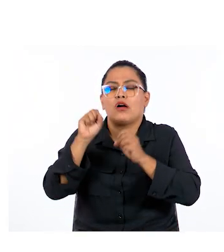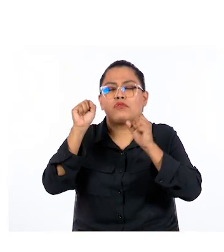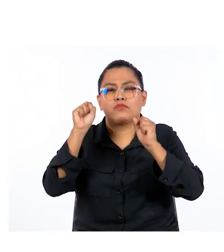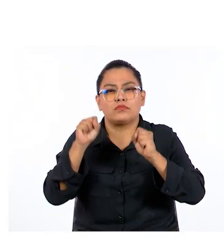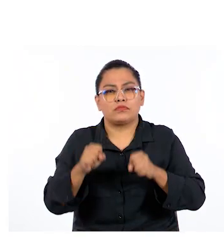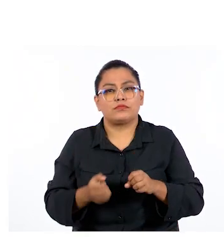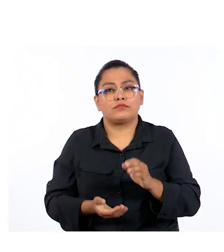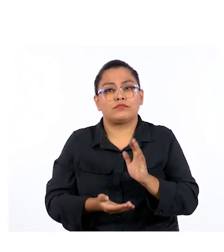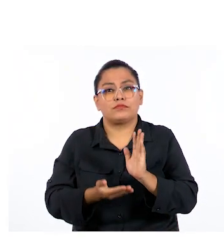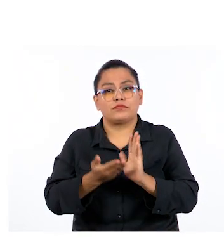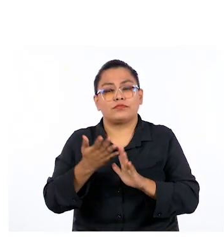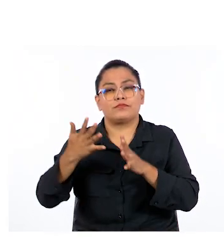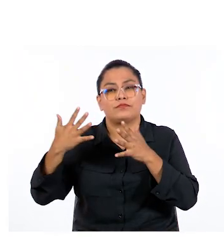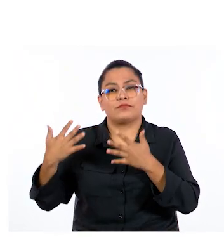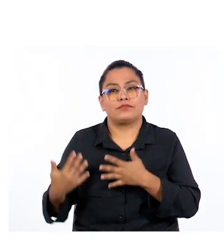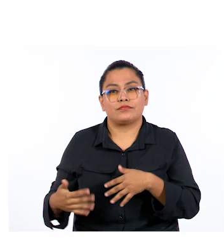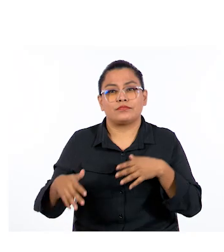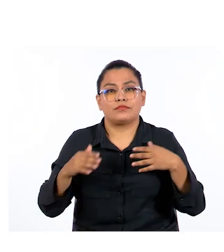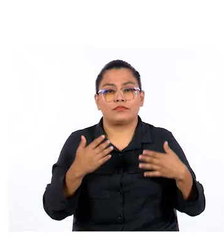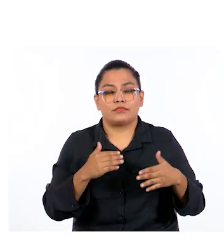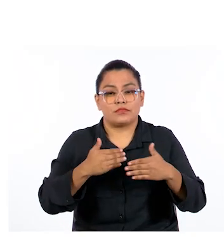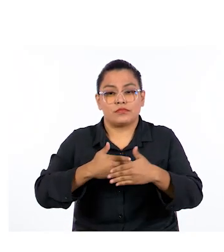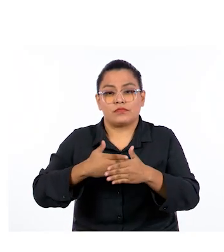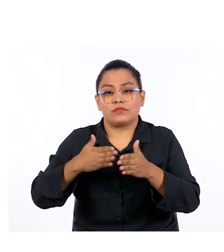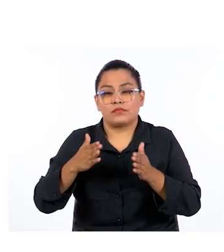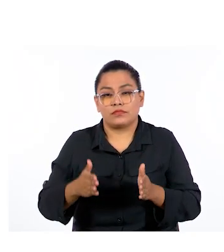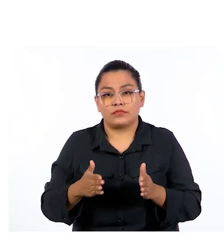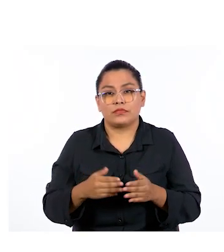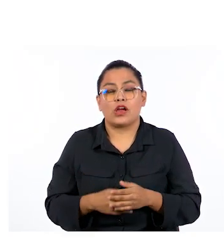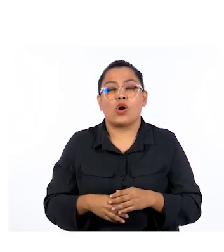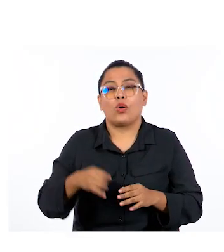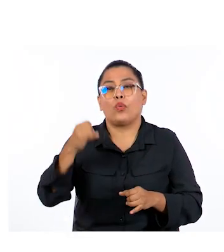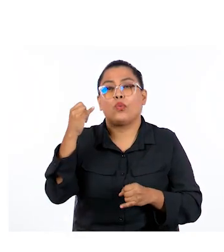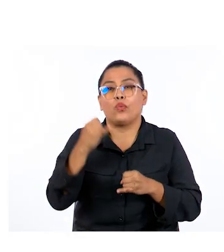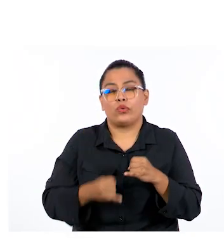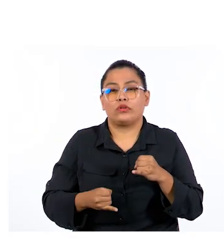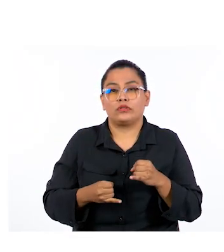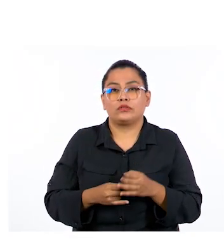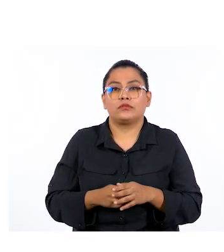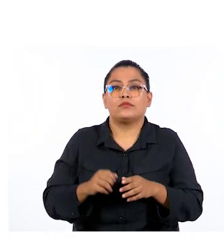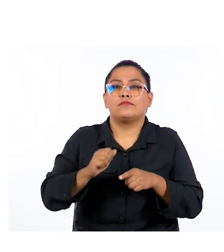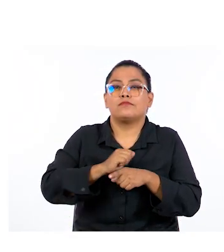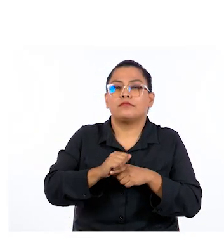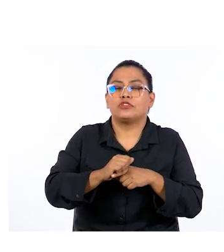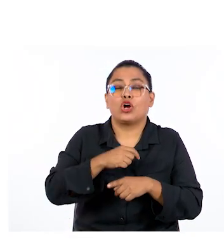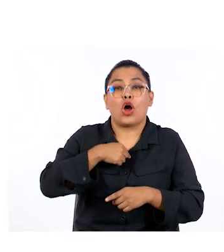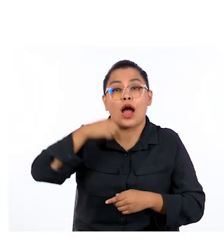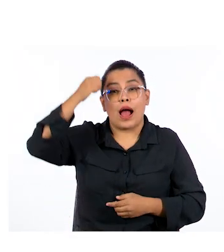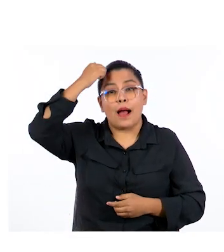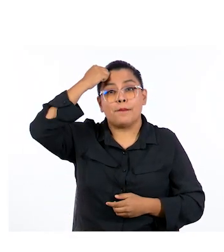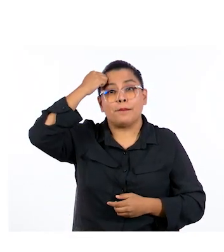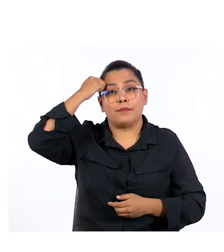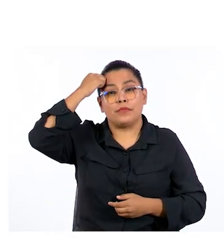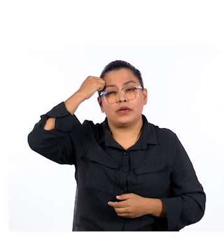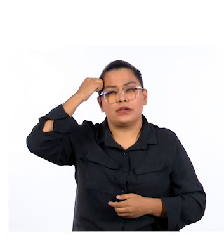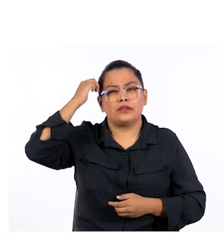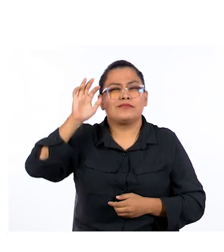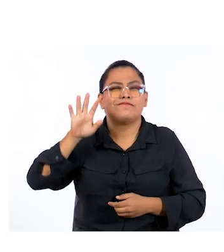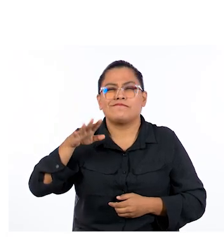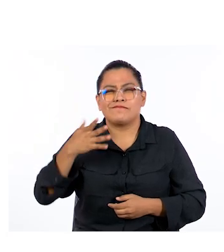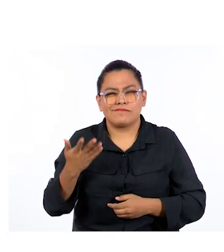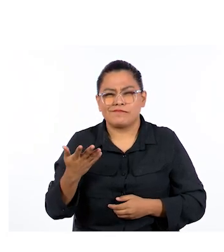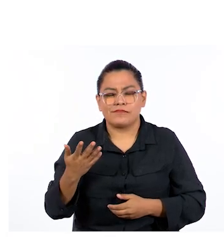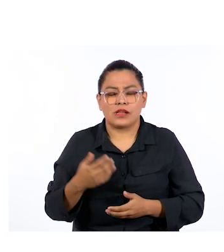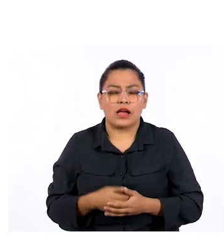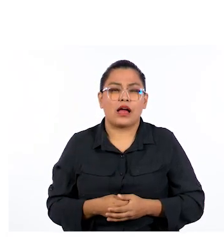en el aula. Y por último tenemos el practico lo aprendido. Esta sección está destinada para evaluar